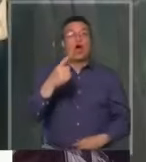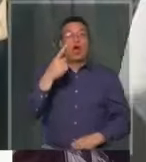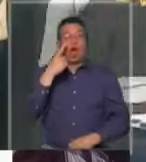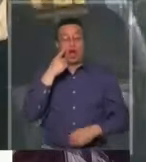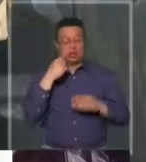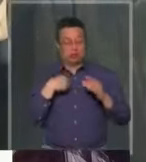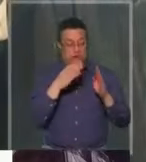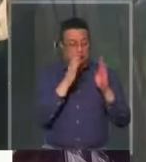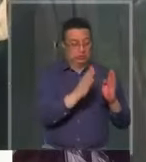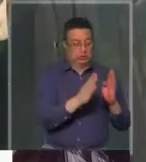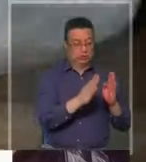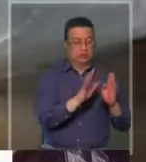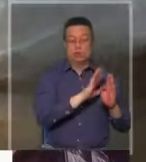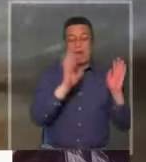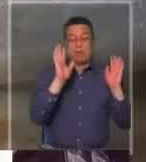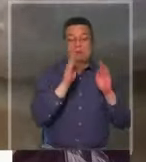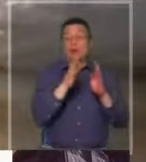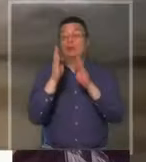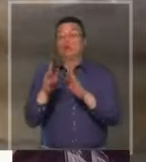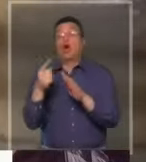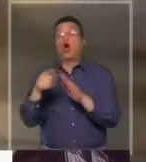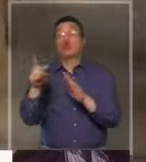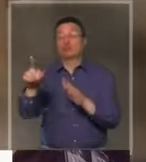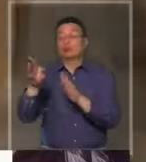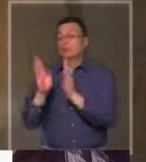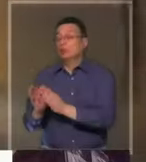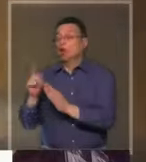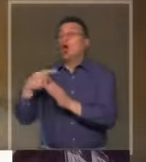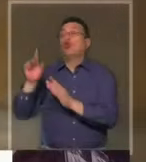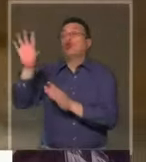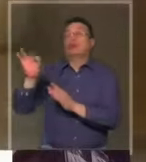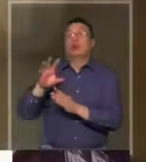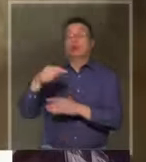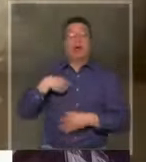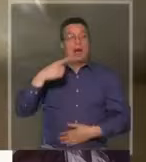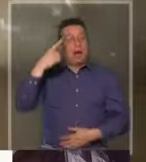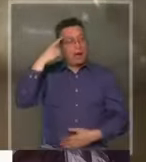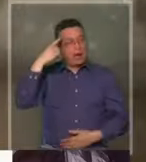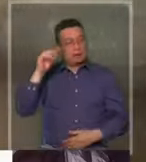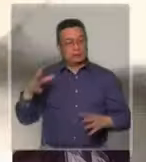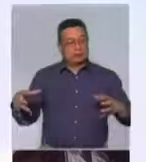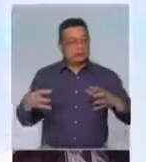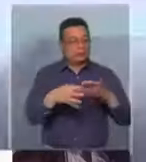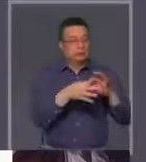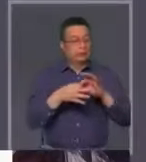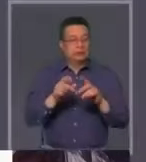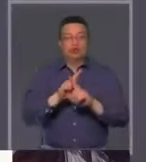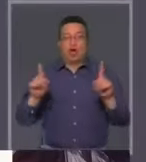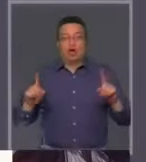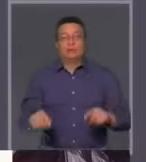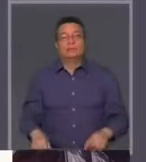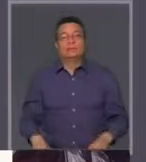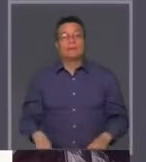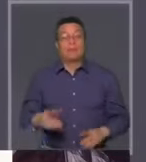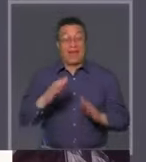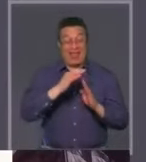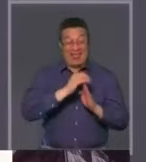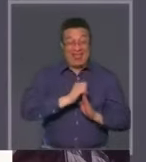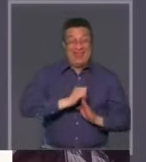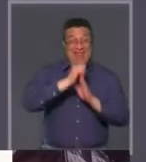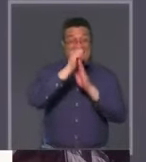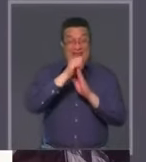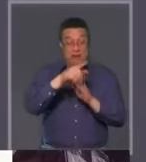parte pero nunca el total de la planificación para así asegurar el éxito del narcotráfico el líder de la de la